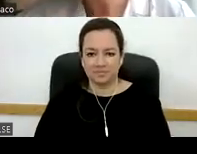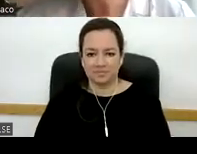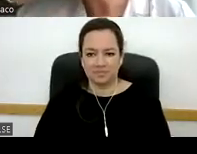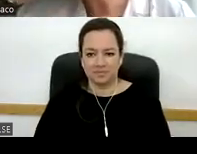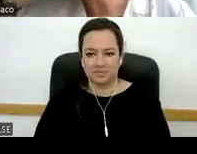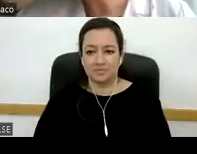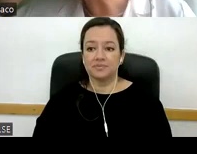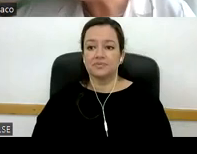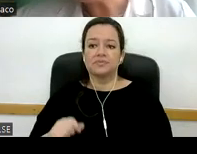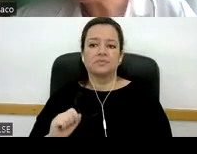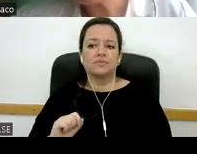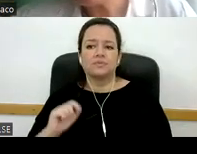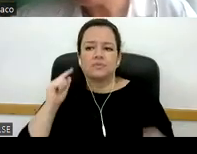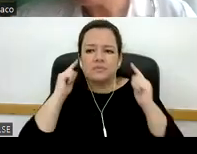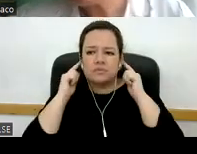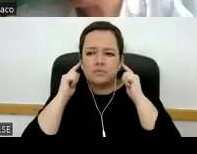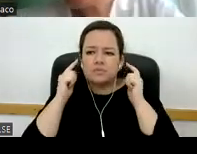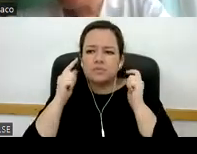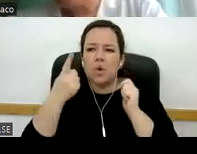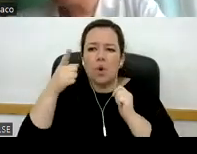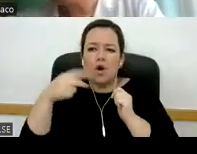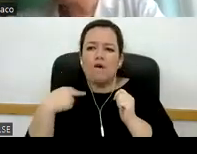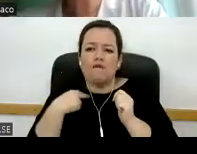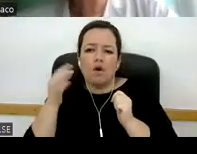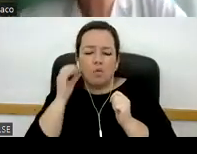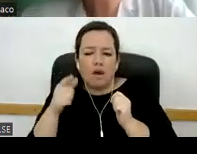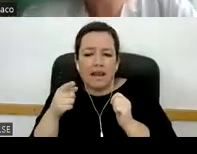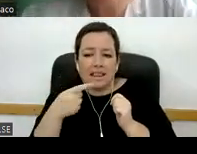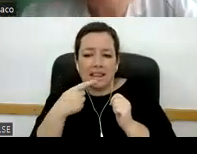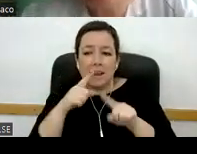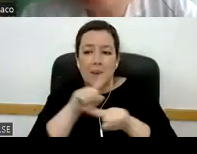Pues a ver, aquí preguntan, Paco.